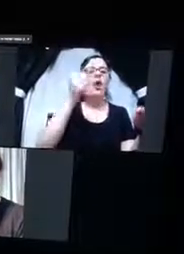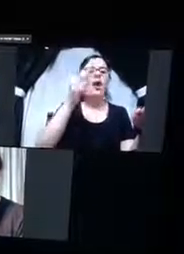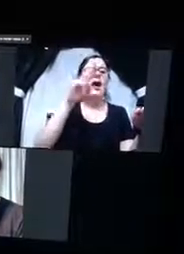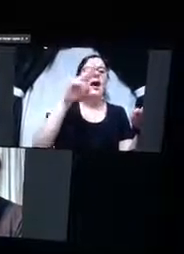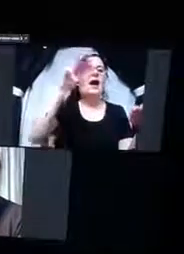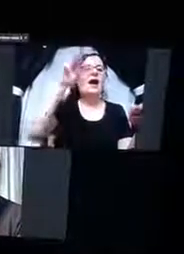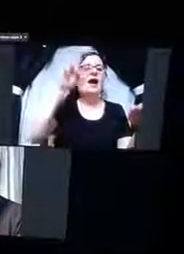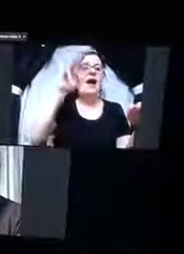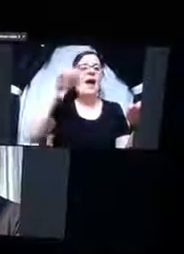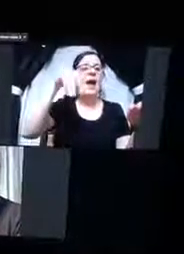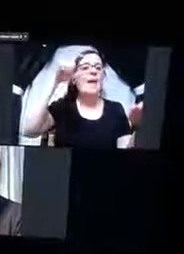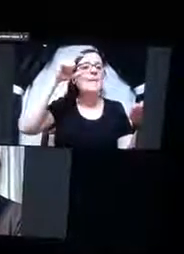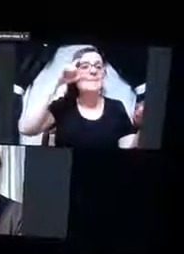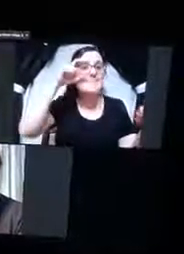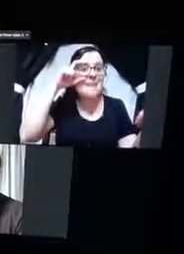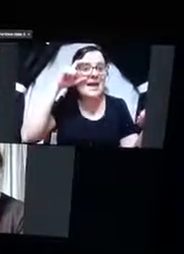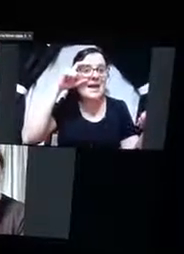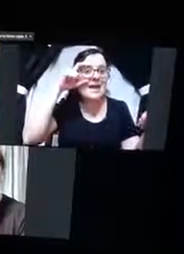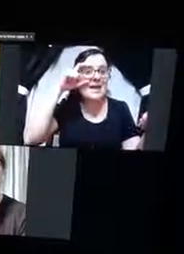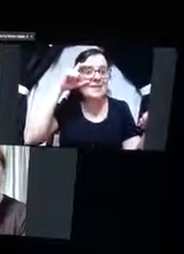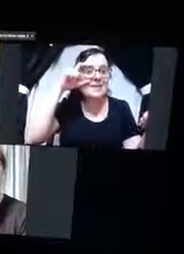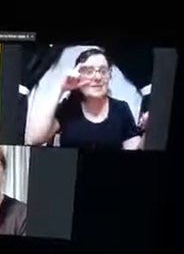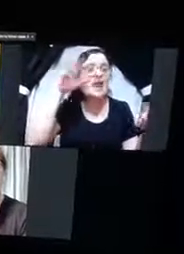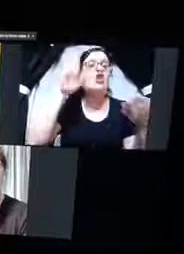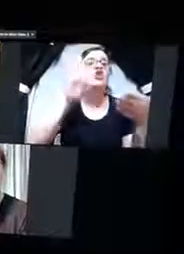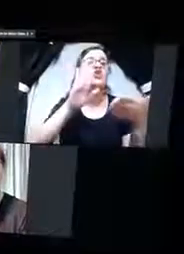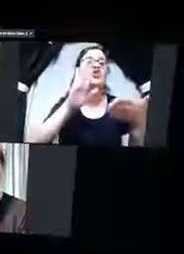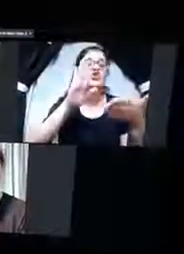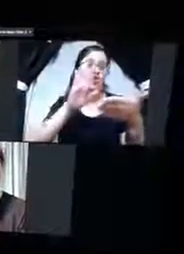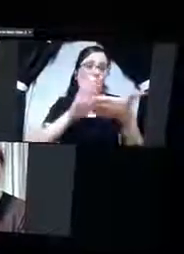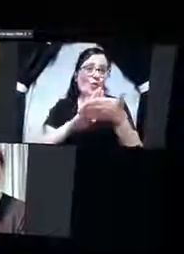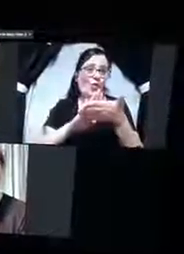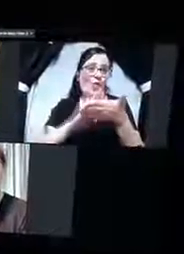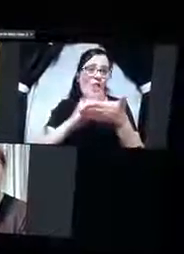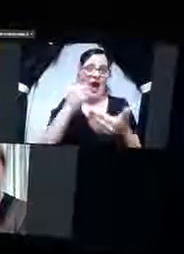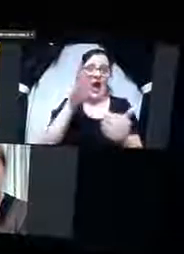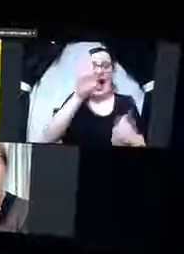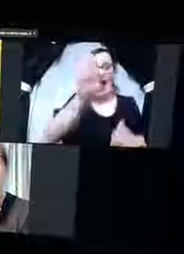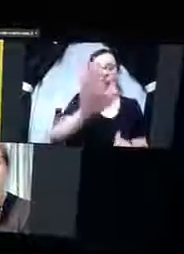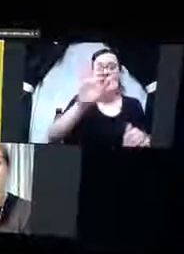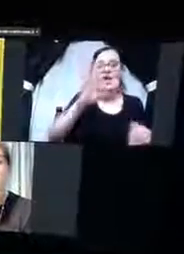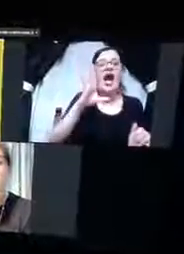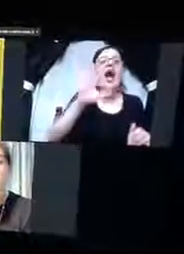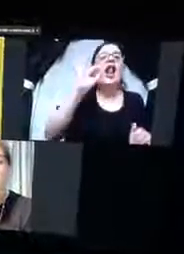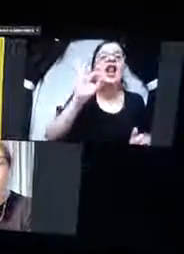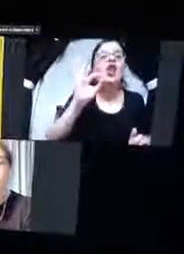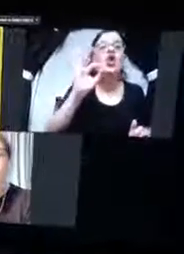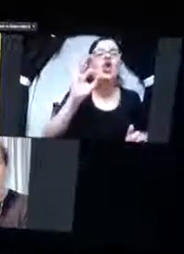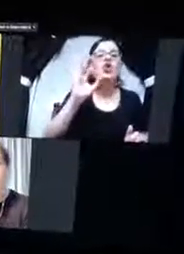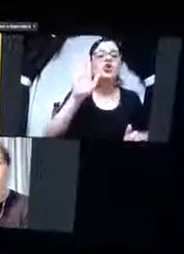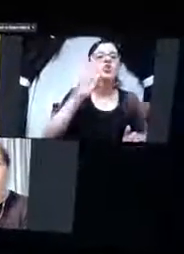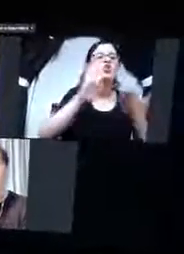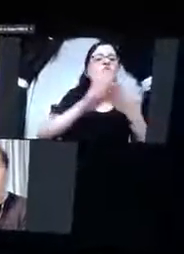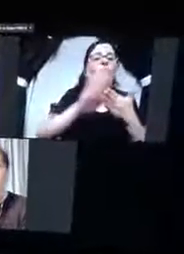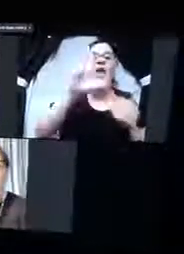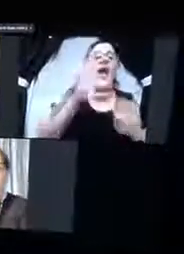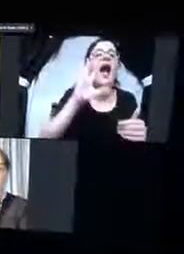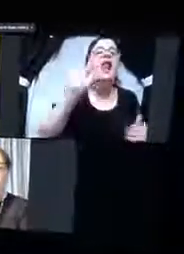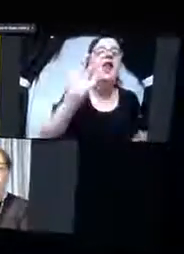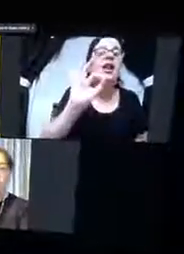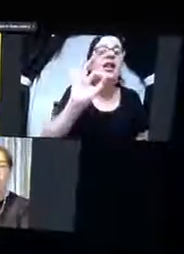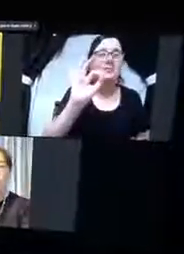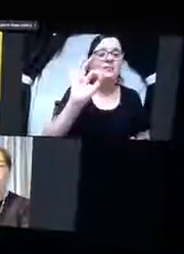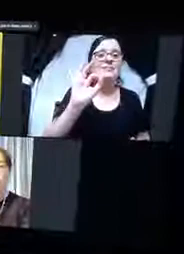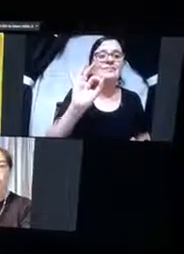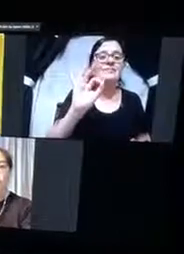tocarme está referenciando la acción sobre un objeto indirecto, ¿sí? Donde va a caer esa acción. Es una función